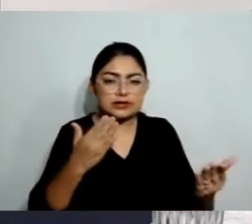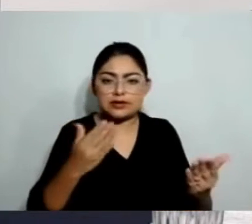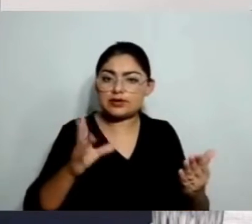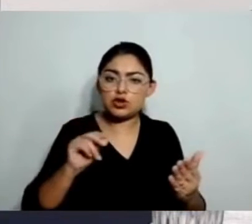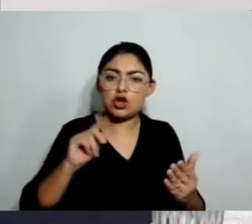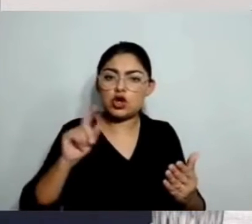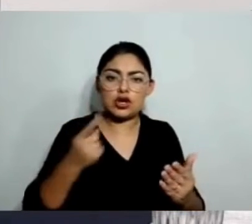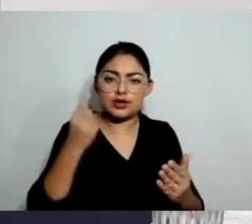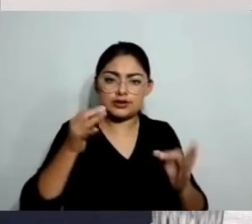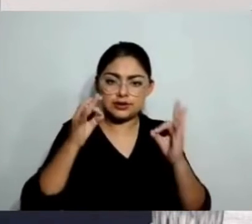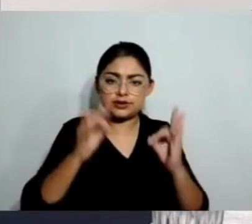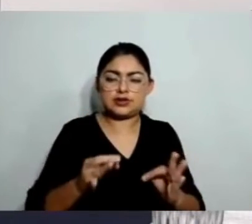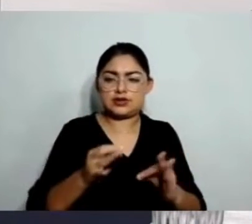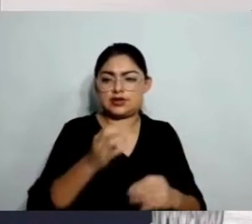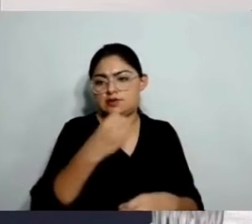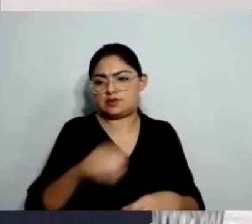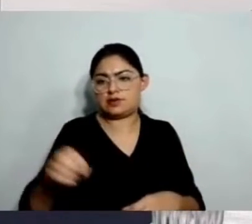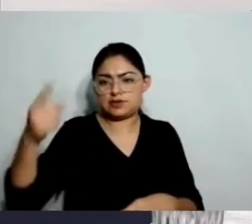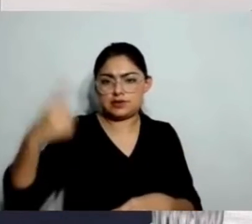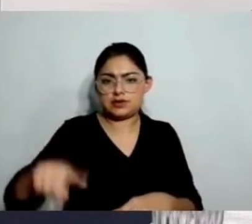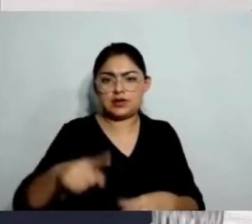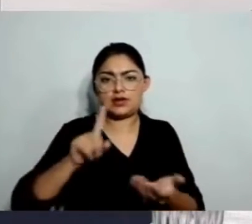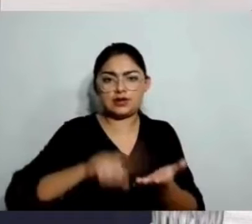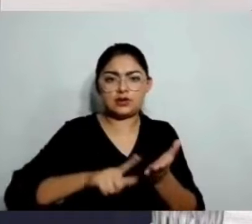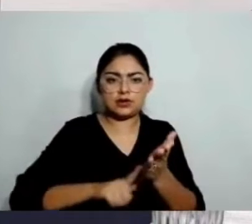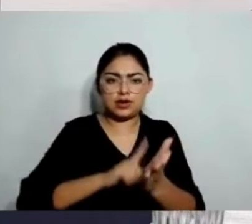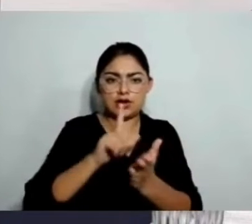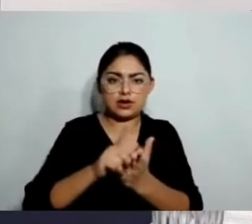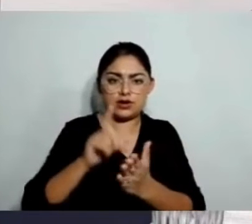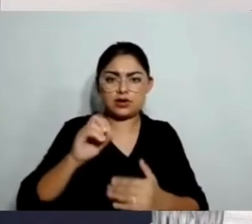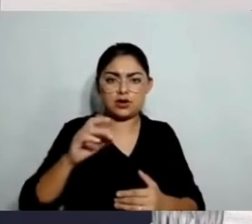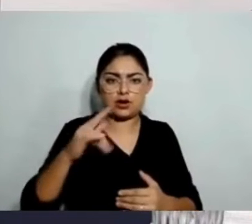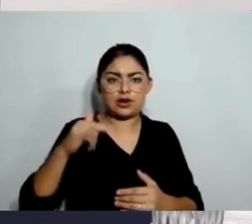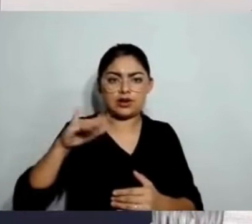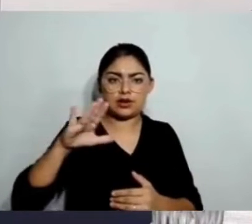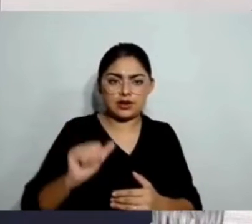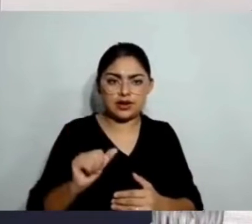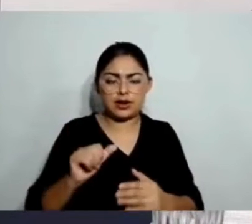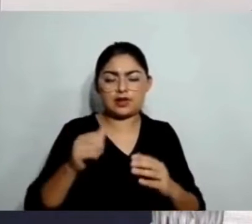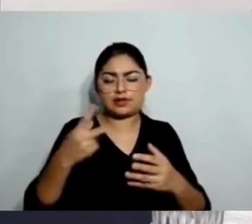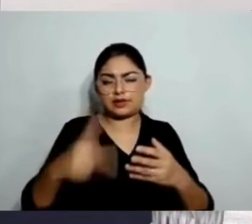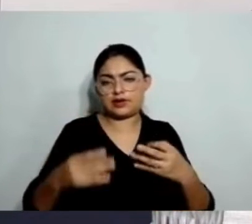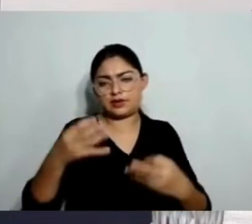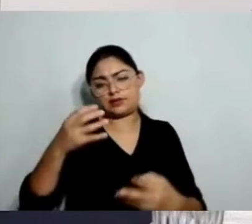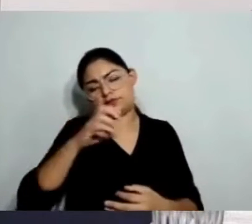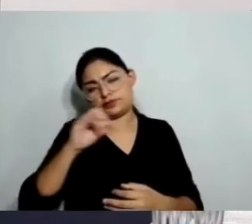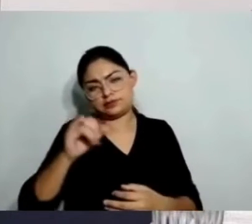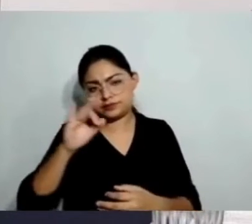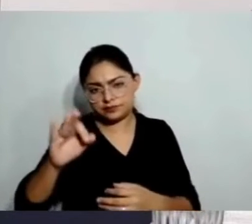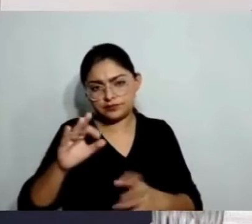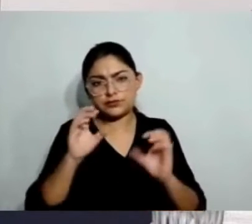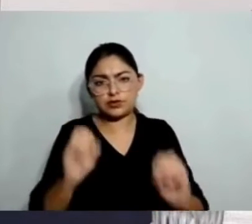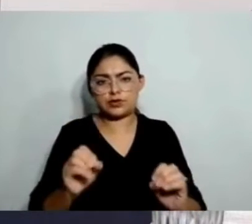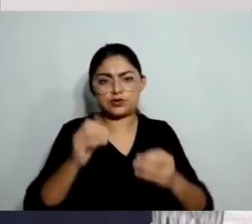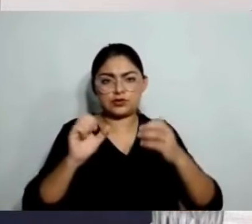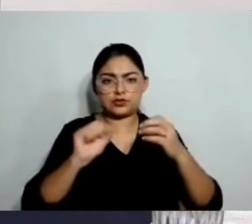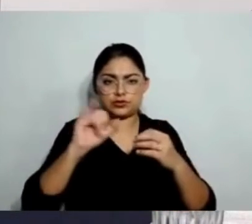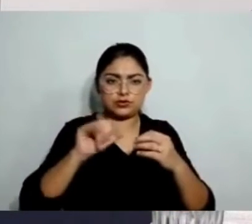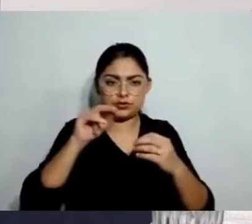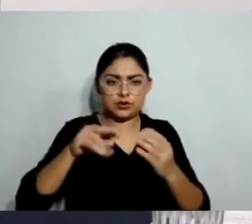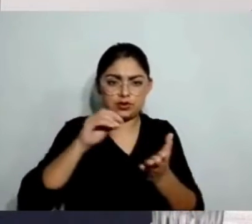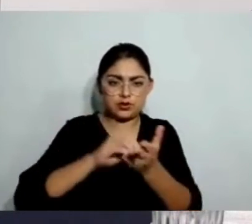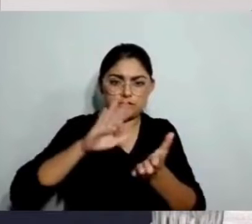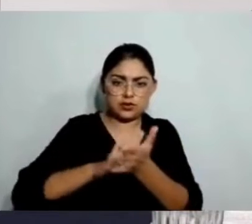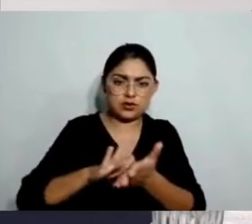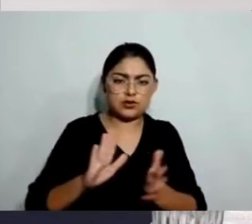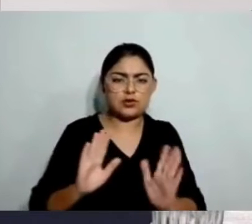términos de la Ley de Amparo de la Ley Orgánica del poder judicial de la federación o de la jurisprudencia de la corte pero que te hablan de estos que